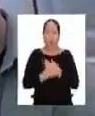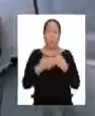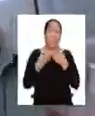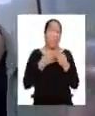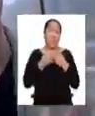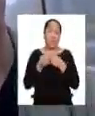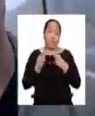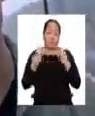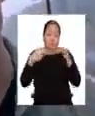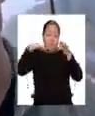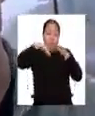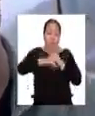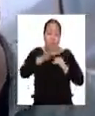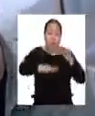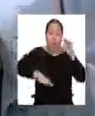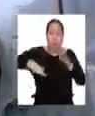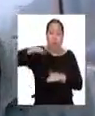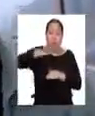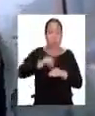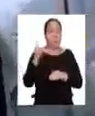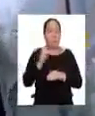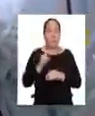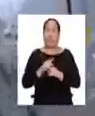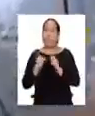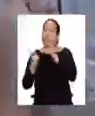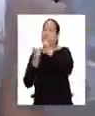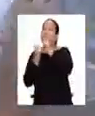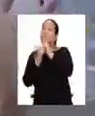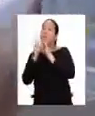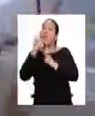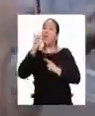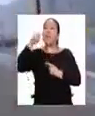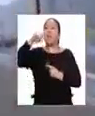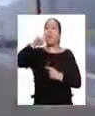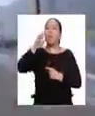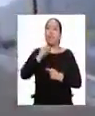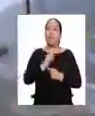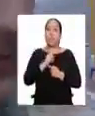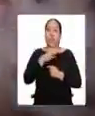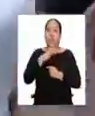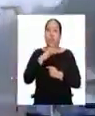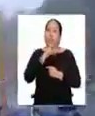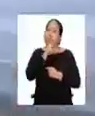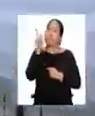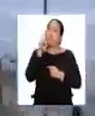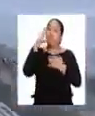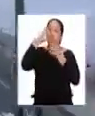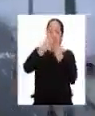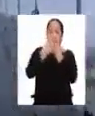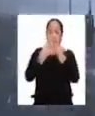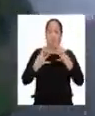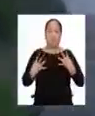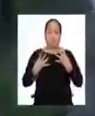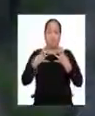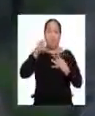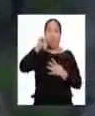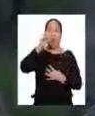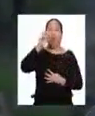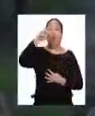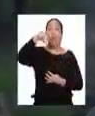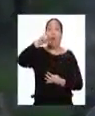la playa, sino a hablar con Renzo Salcedo sobre las geomayas. Así que vamos a buscarlo.